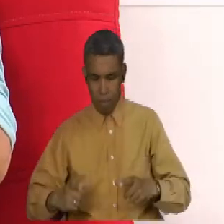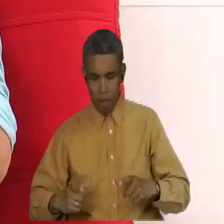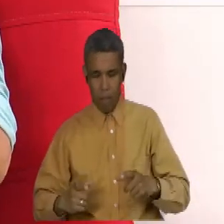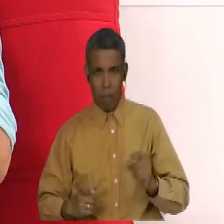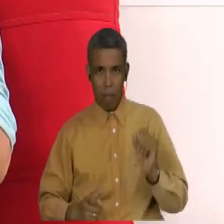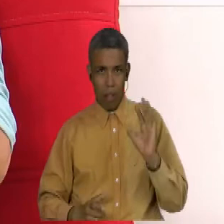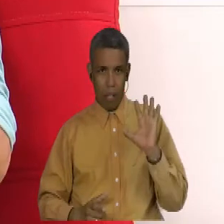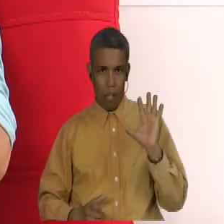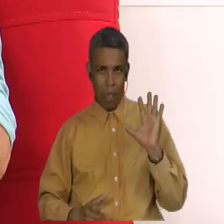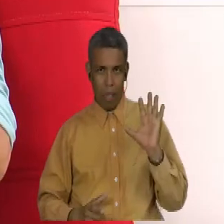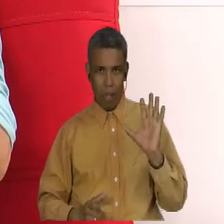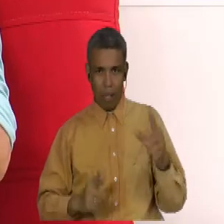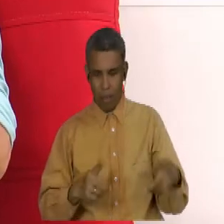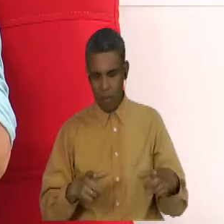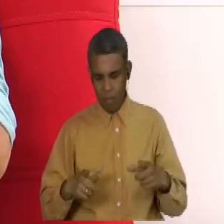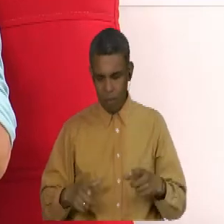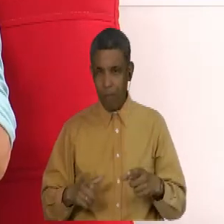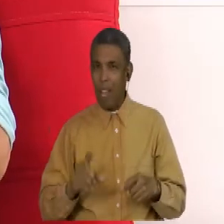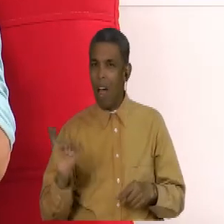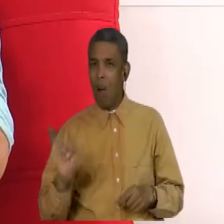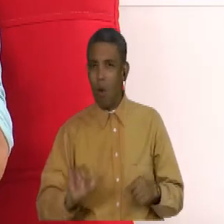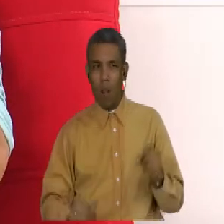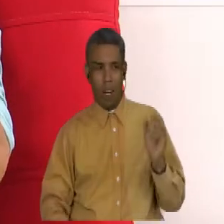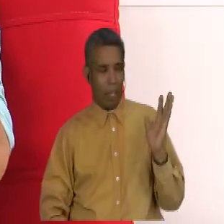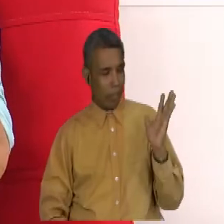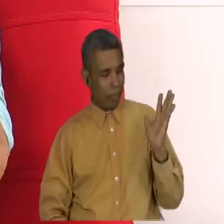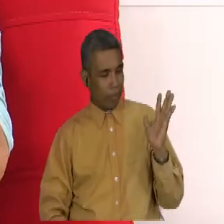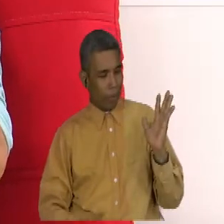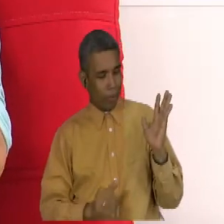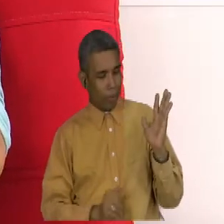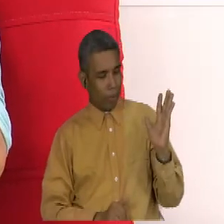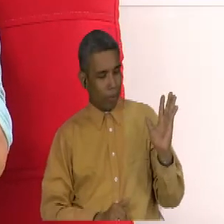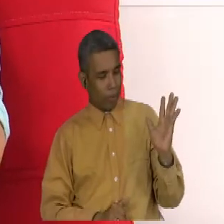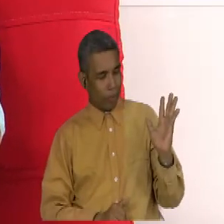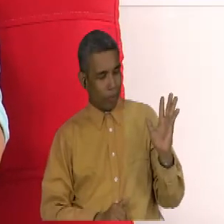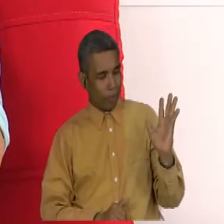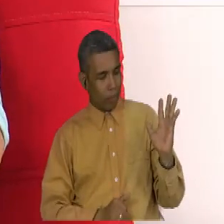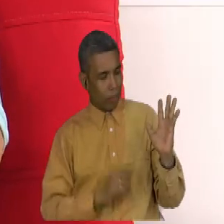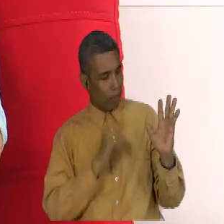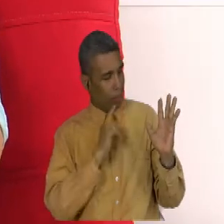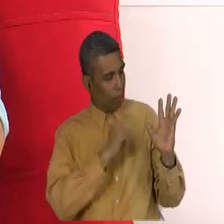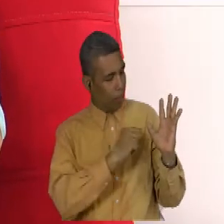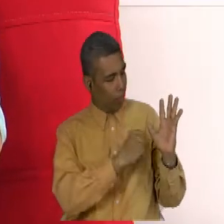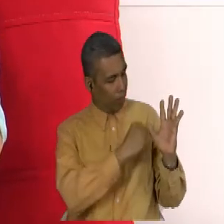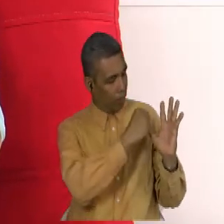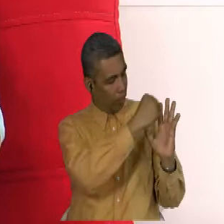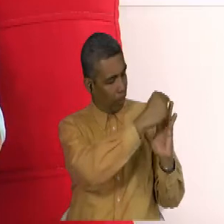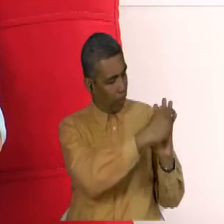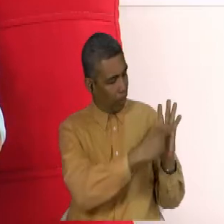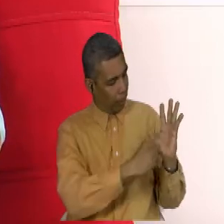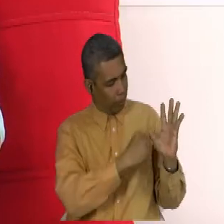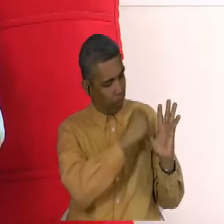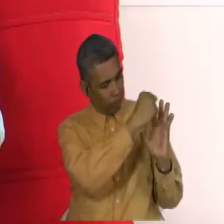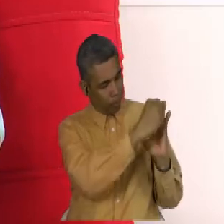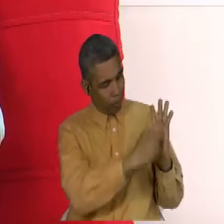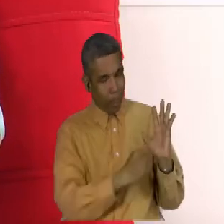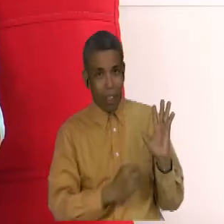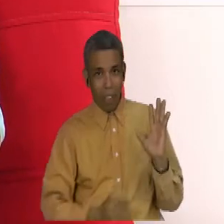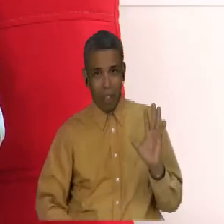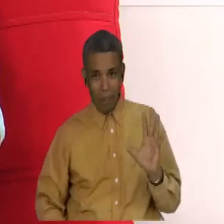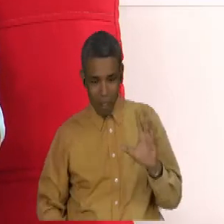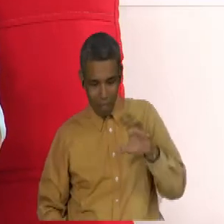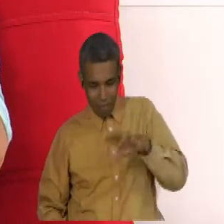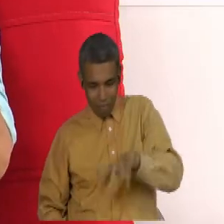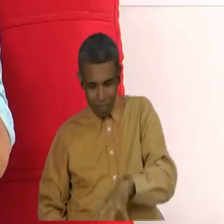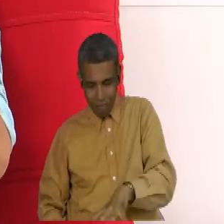nos podemos comer. Okay. ¿Sí? Entonces, si es un niño, pues mírenle la palma al niño y no le sirvan lo de la palma de un adulto. Sí.